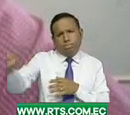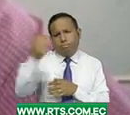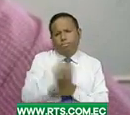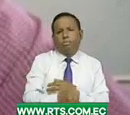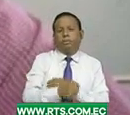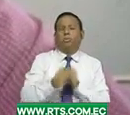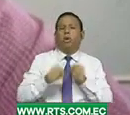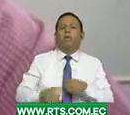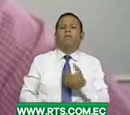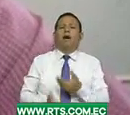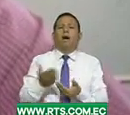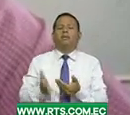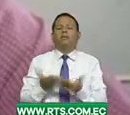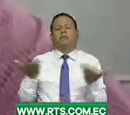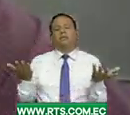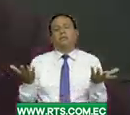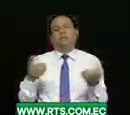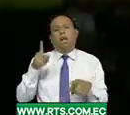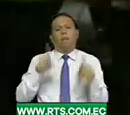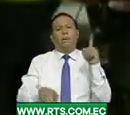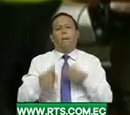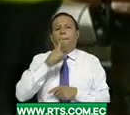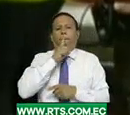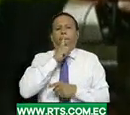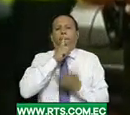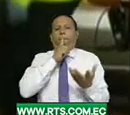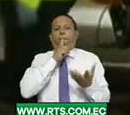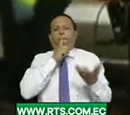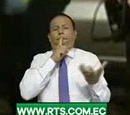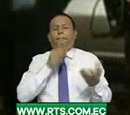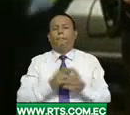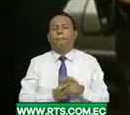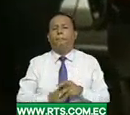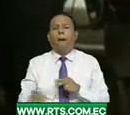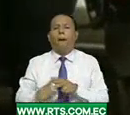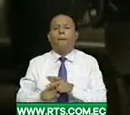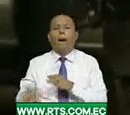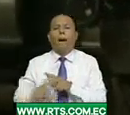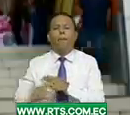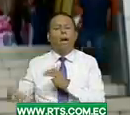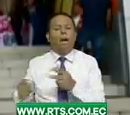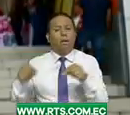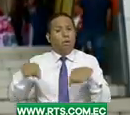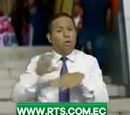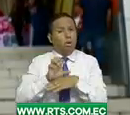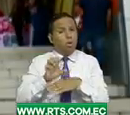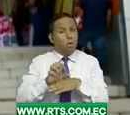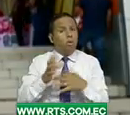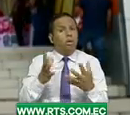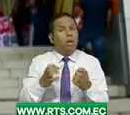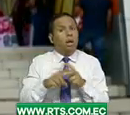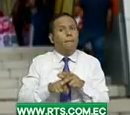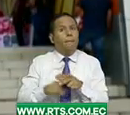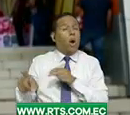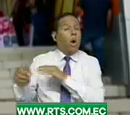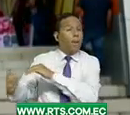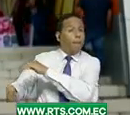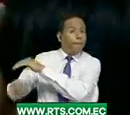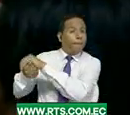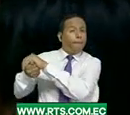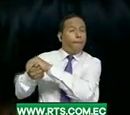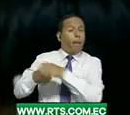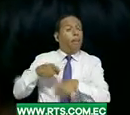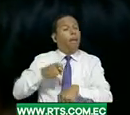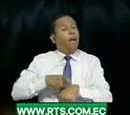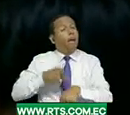de corrupción o de cuello blanco. En Ecuador miles de prófugos están interesados en que el tiempo de sus penas transcurra